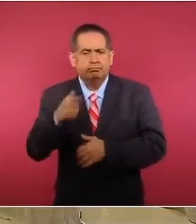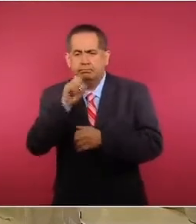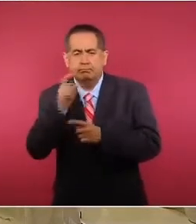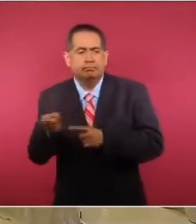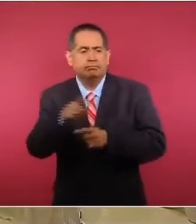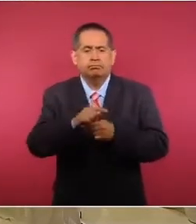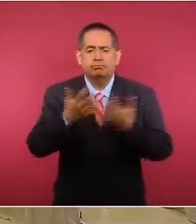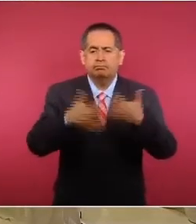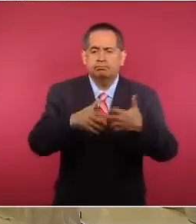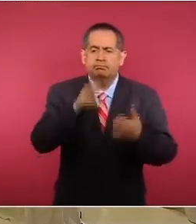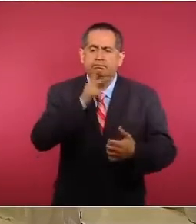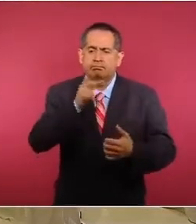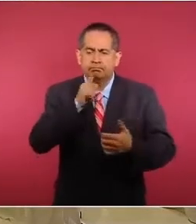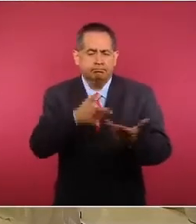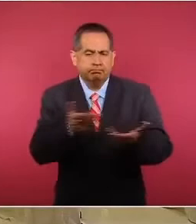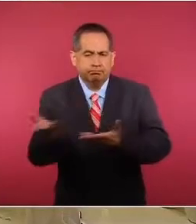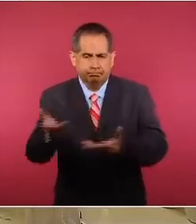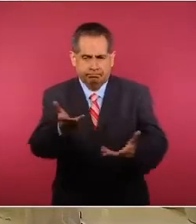refinería.